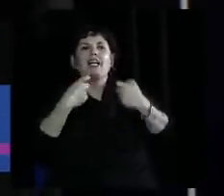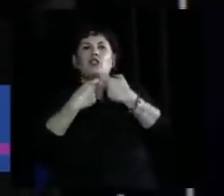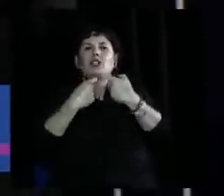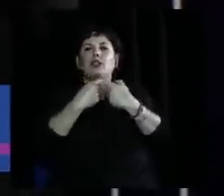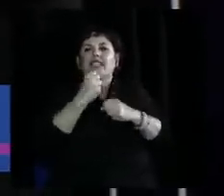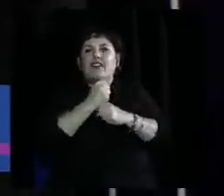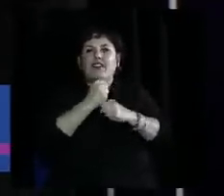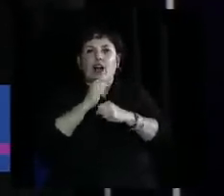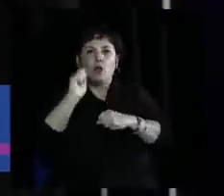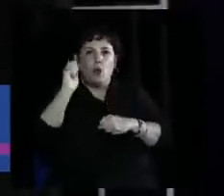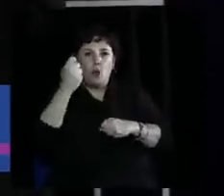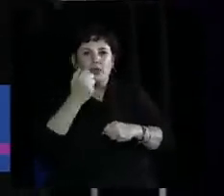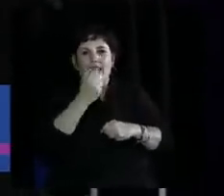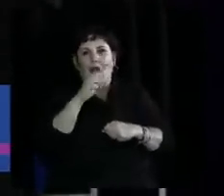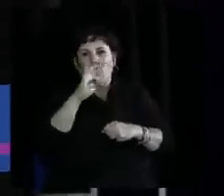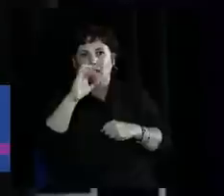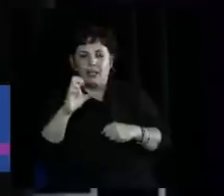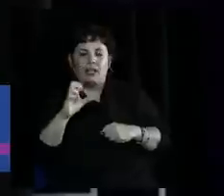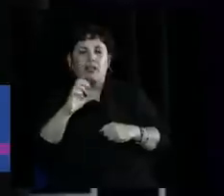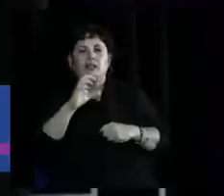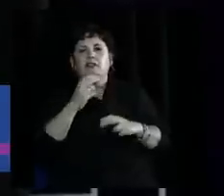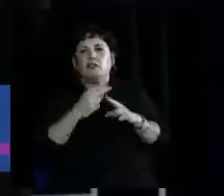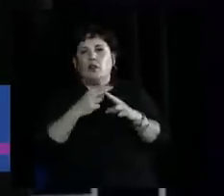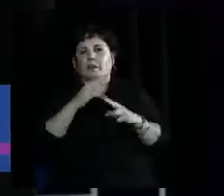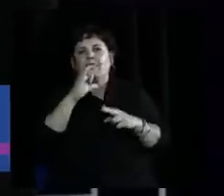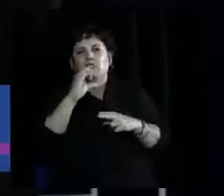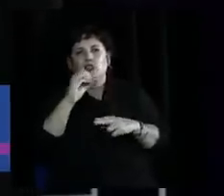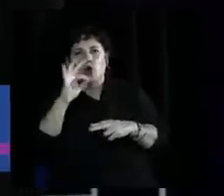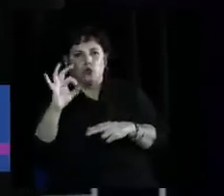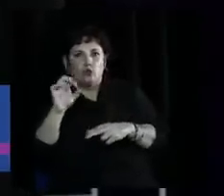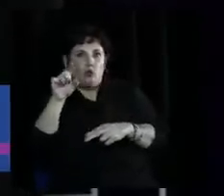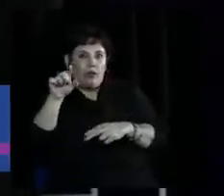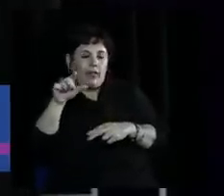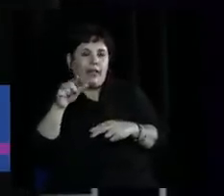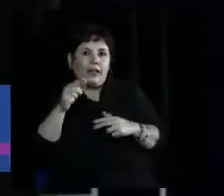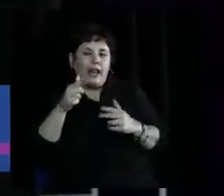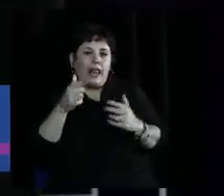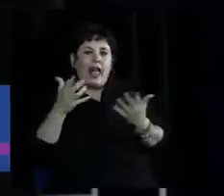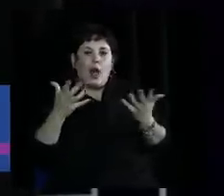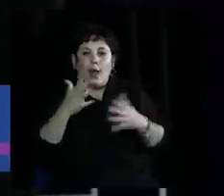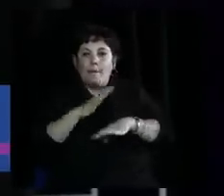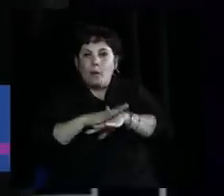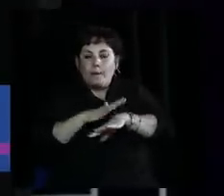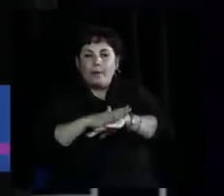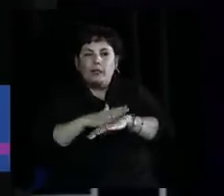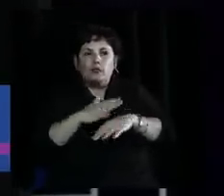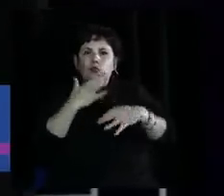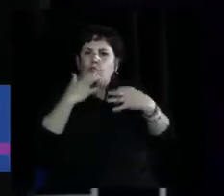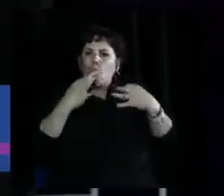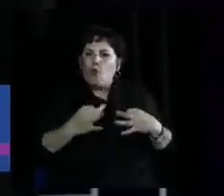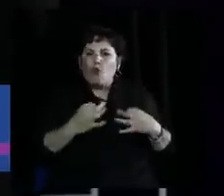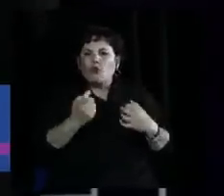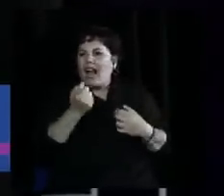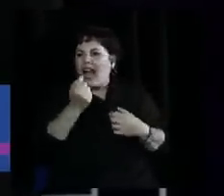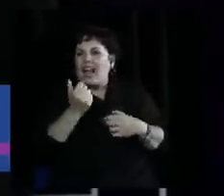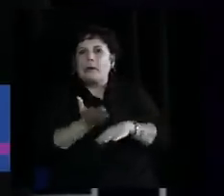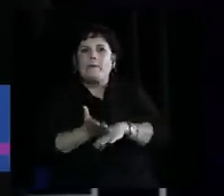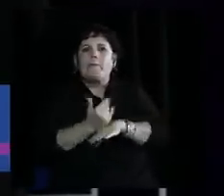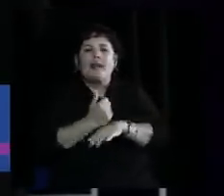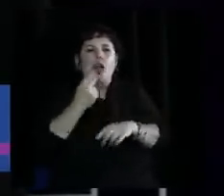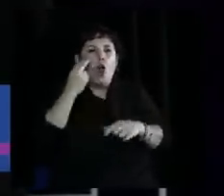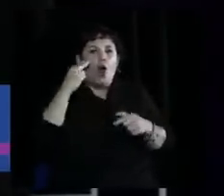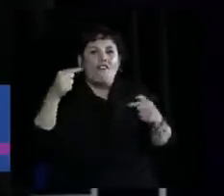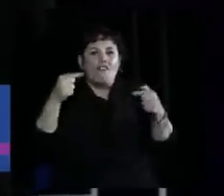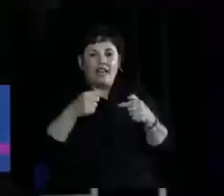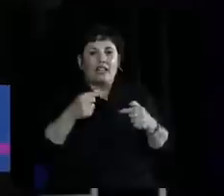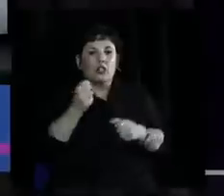de Trabajadores de la UTE, Gabriel Soto, que en este momento se encuentran casi que en un preconflicto, porque